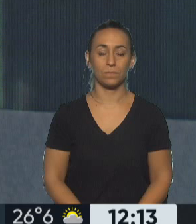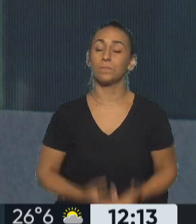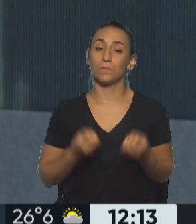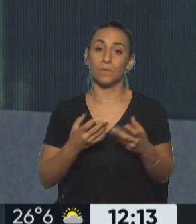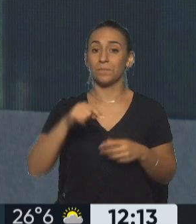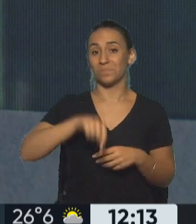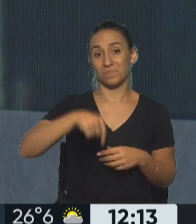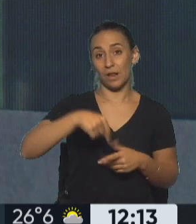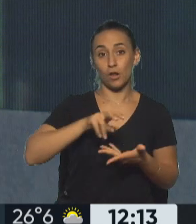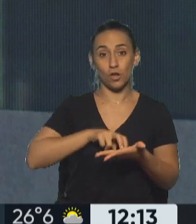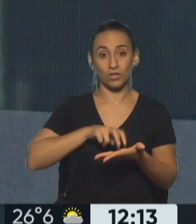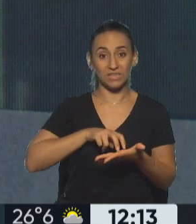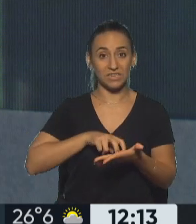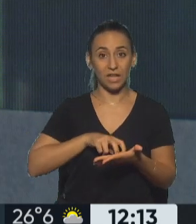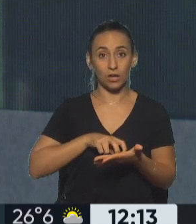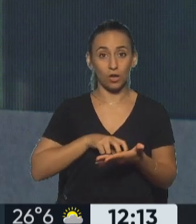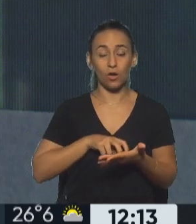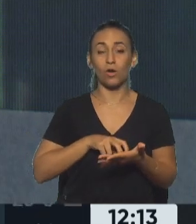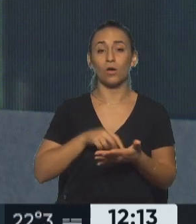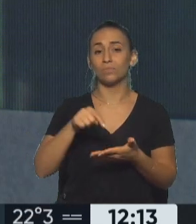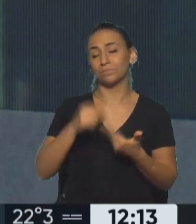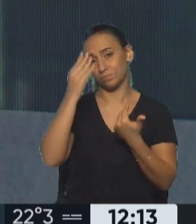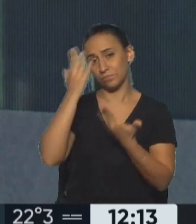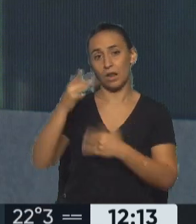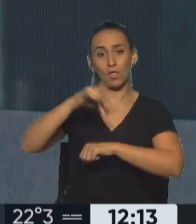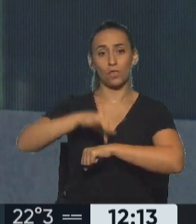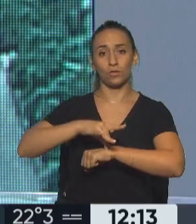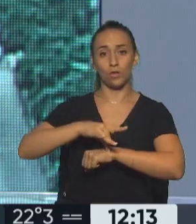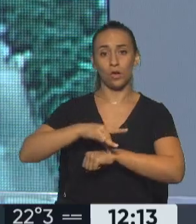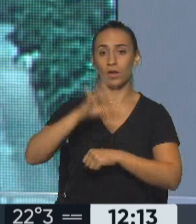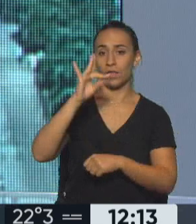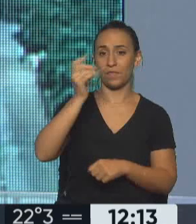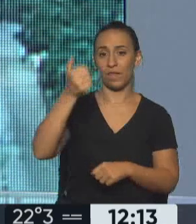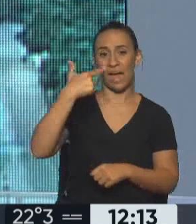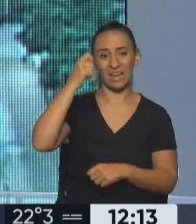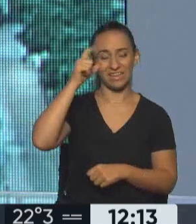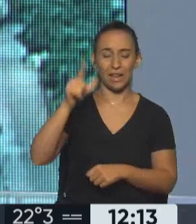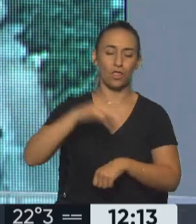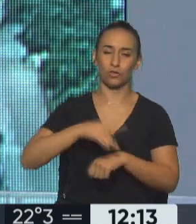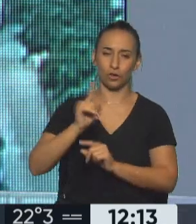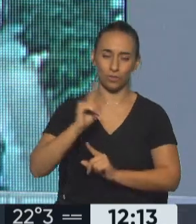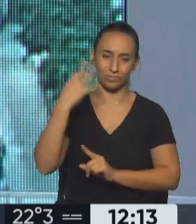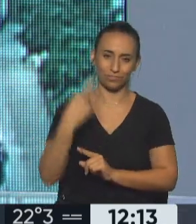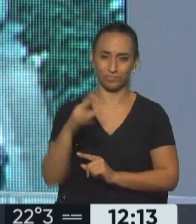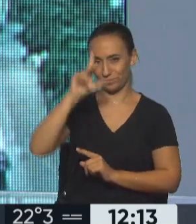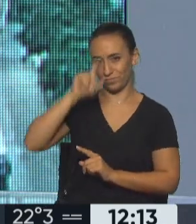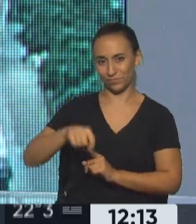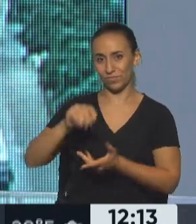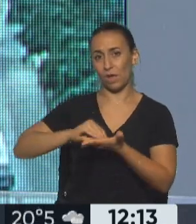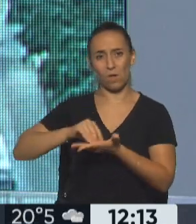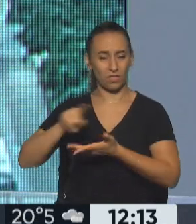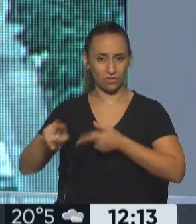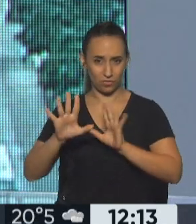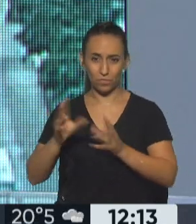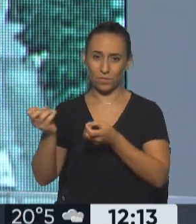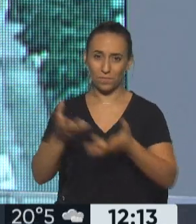En esta segunda edición de Noticias de la Televisión Pública, ya mismo estamos saludando al doctor Daniel Herbeta, presidente de la Corte Suprema de Justicia de la provincia de Santa Fe. Doctor,